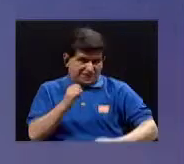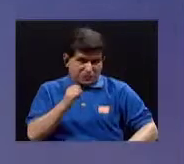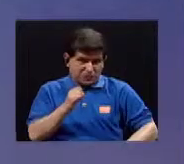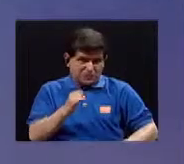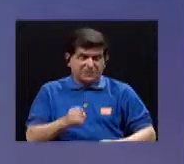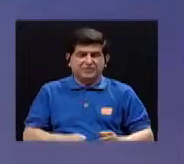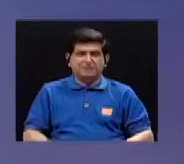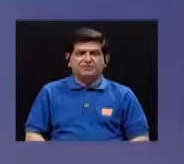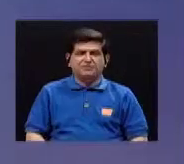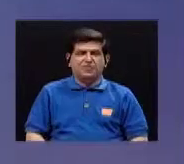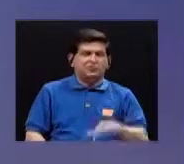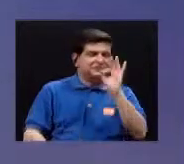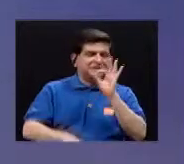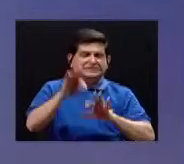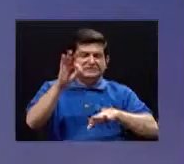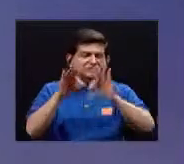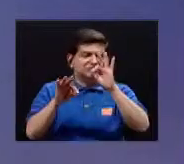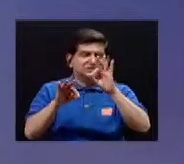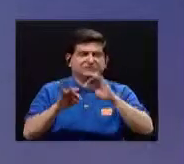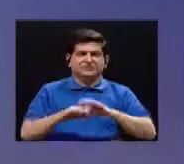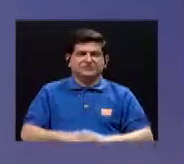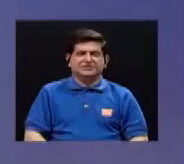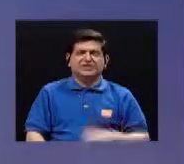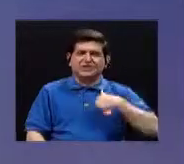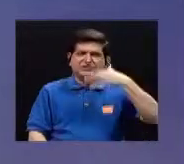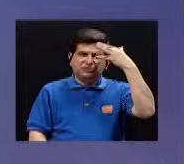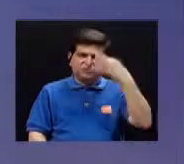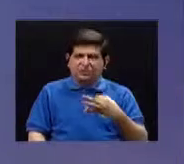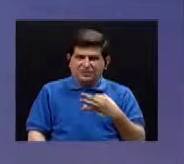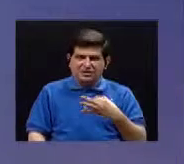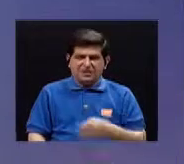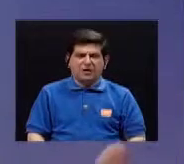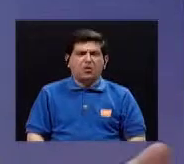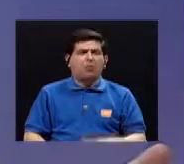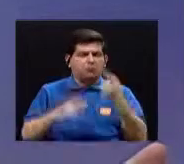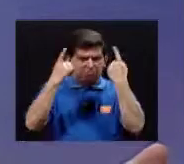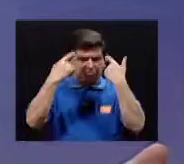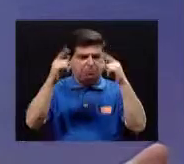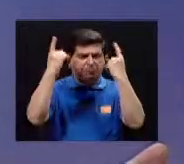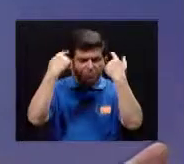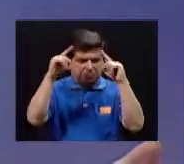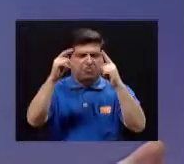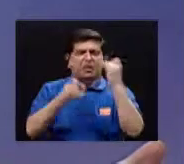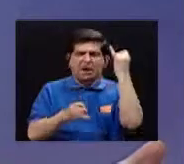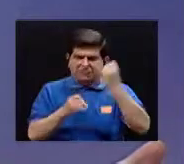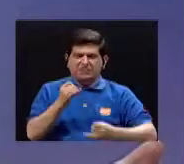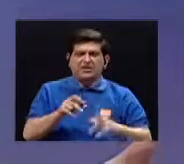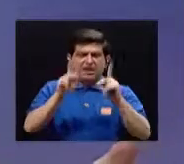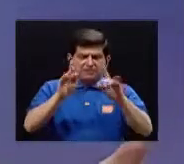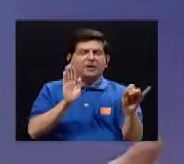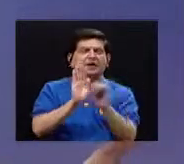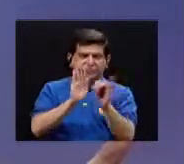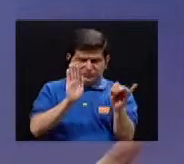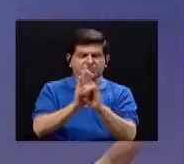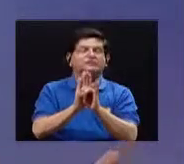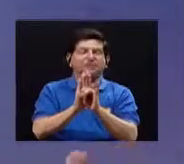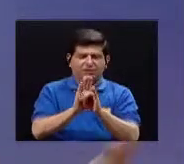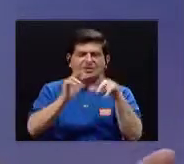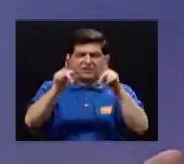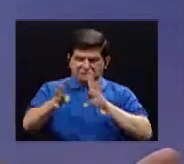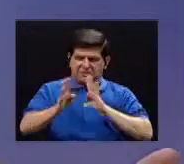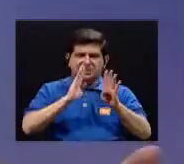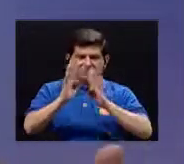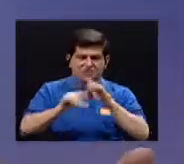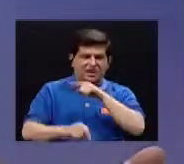finalmente digamos del casting yo creo que ha sido bastante exitoso al final de cuentas porque la gente los identifica y